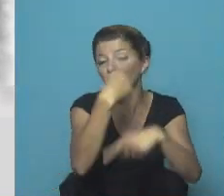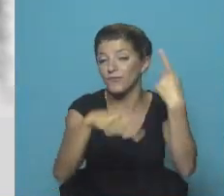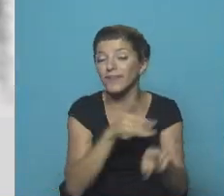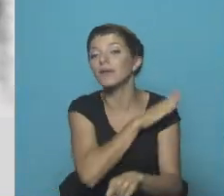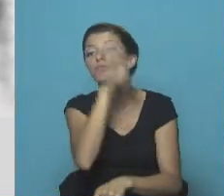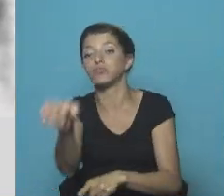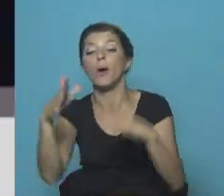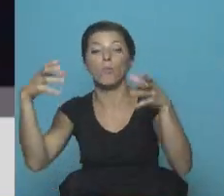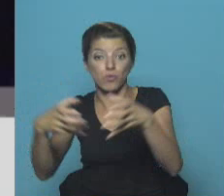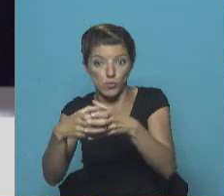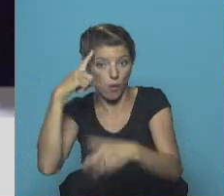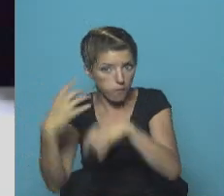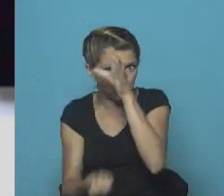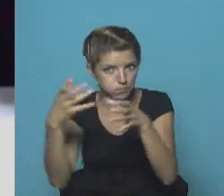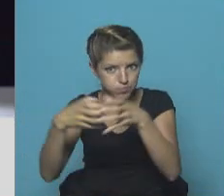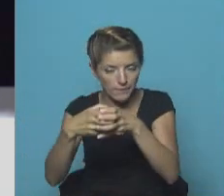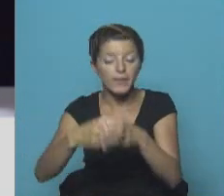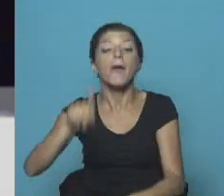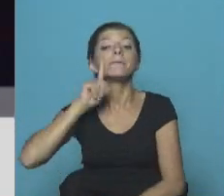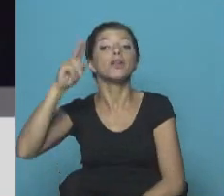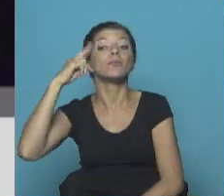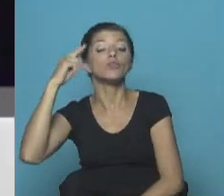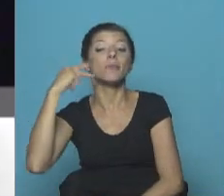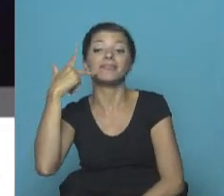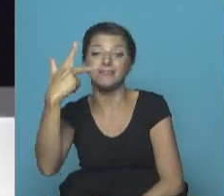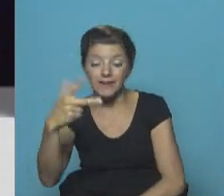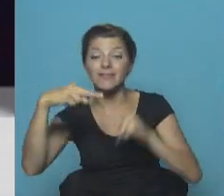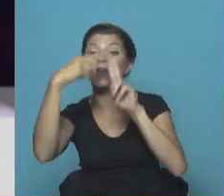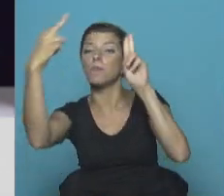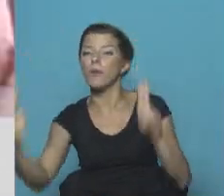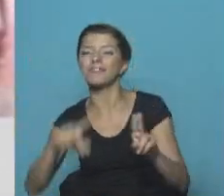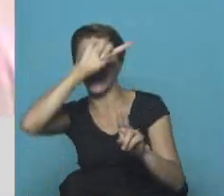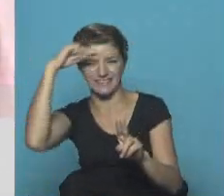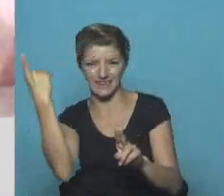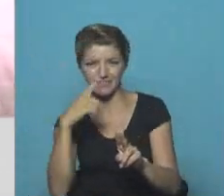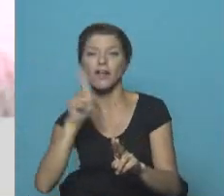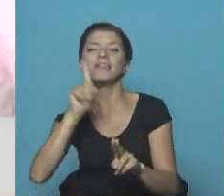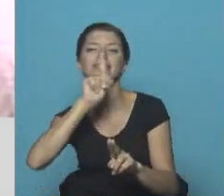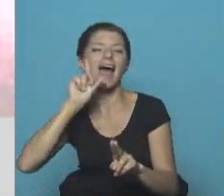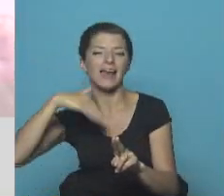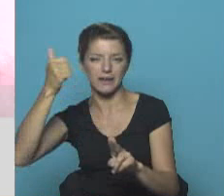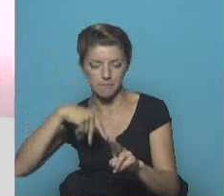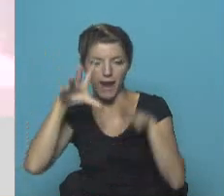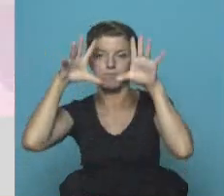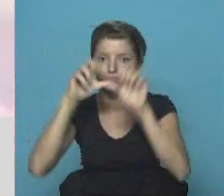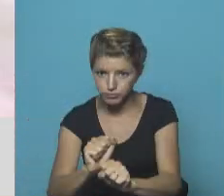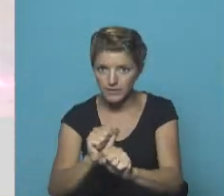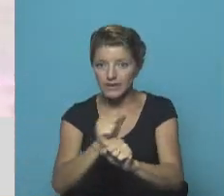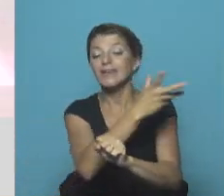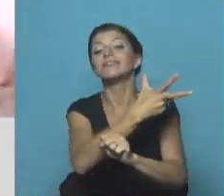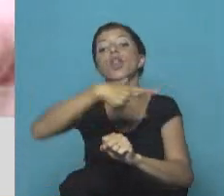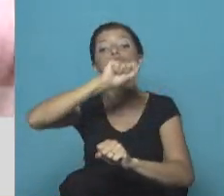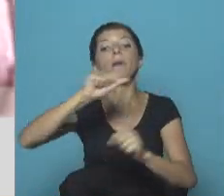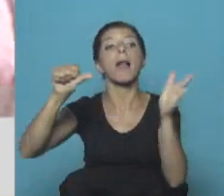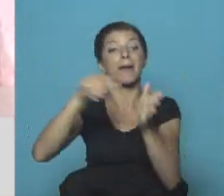su cártel. En 1993 fue detenido en el Puente Internacional del Talismán, en Guatemala, y extraditado a